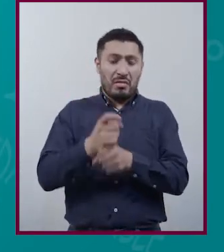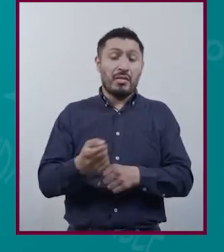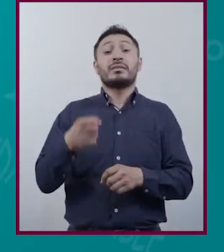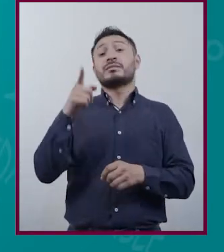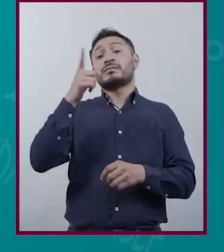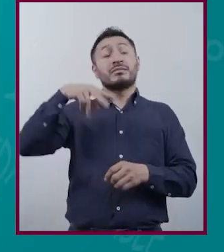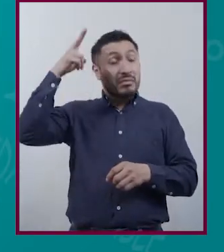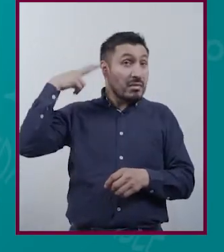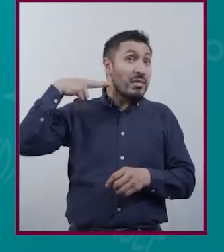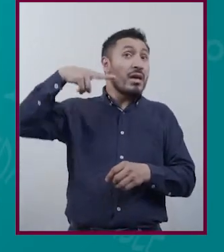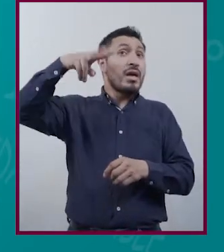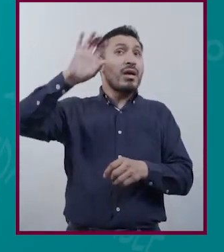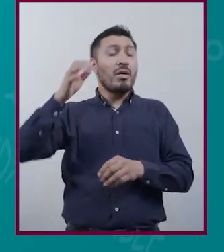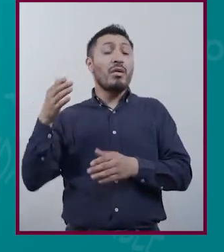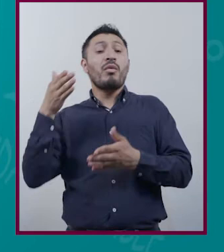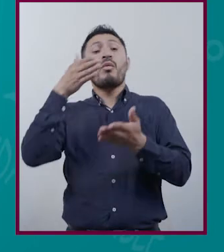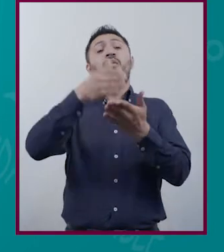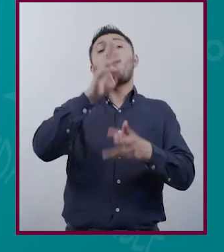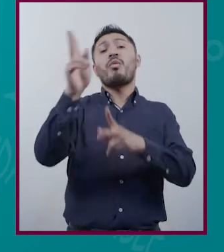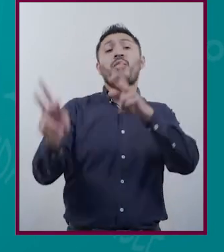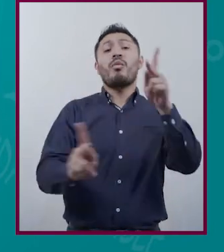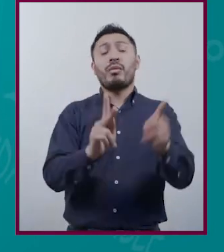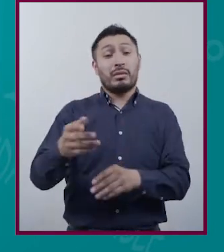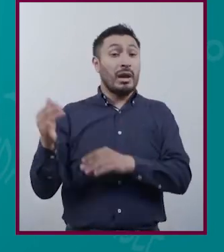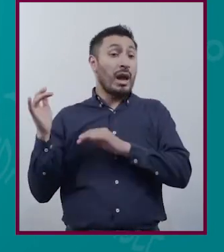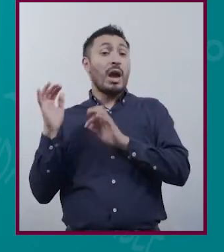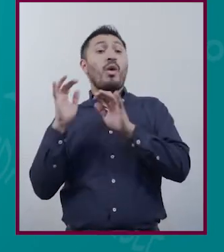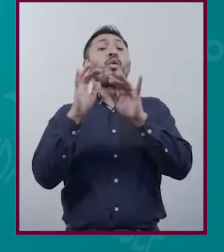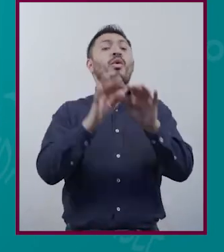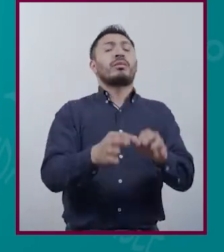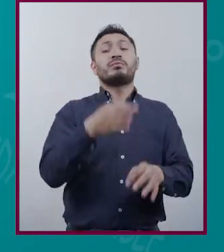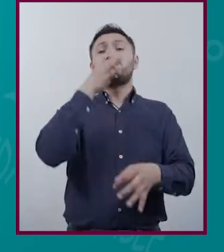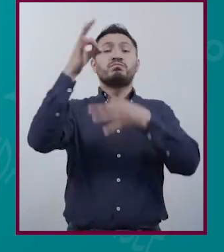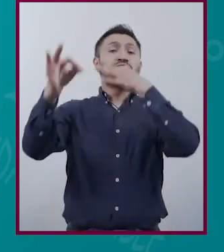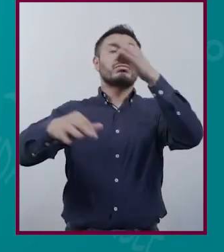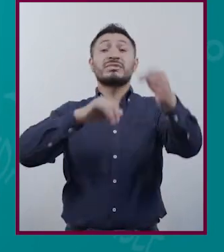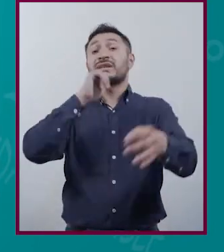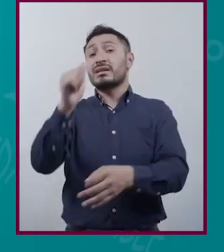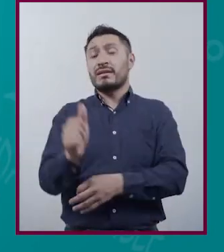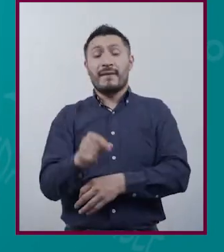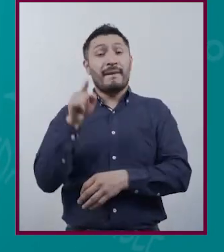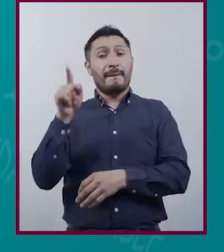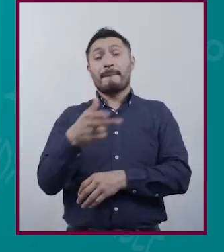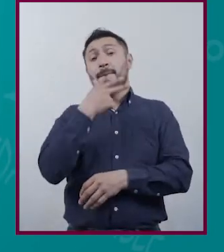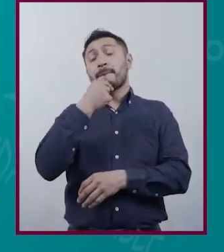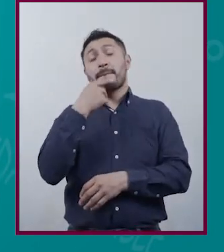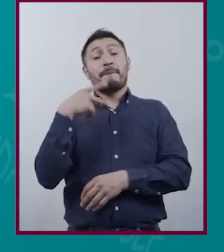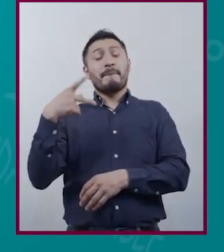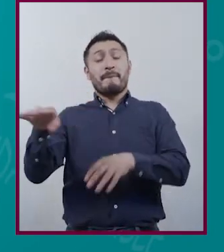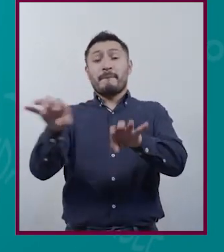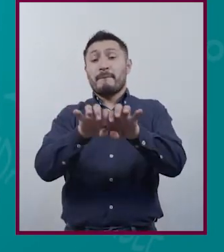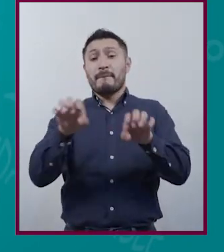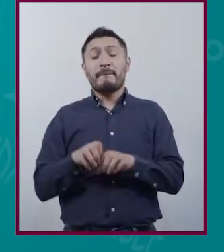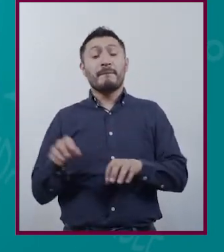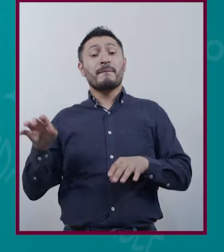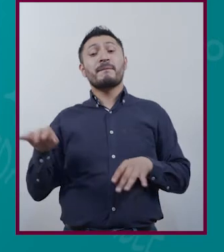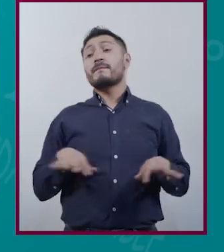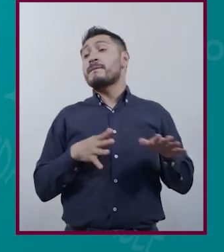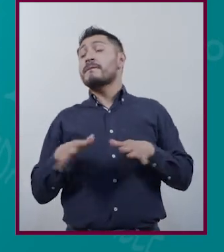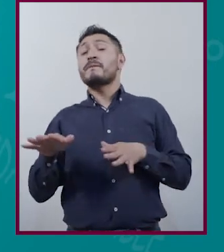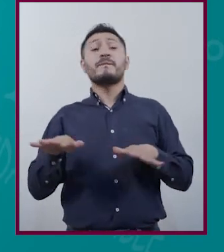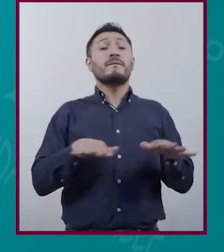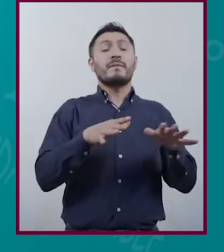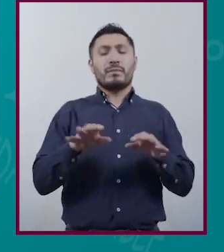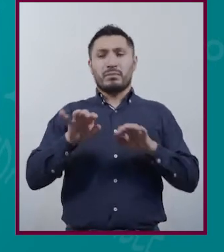viajando cuando llegaba a un pueblo. Llegaba sin anunciarse. Él y sus ministros recorrían el lugar a pie entre